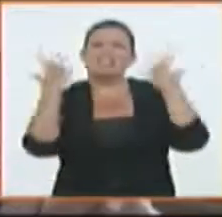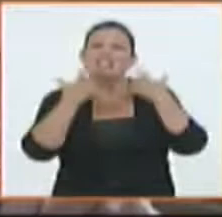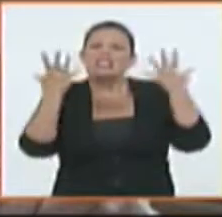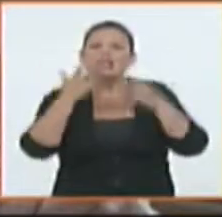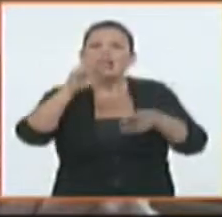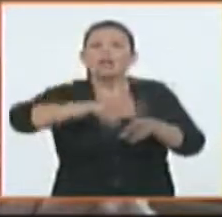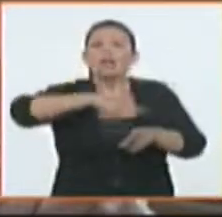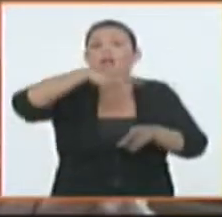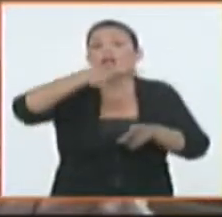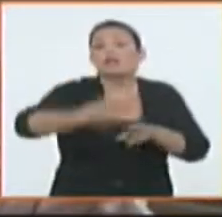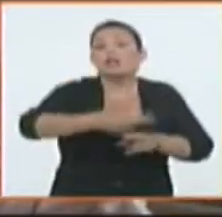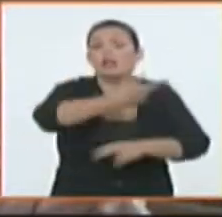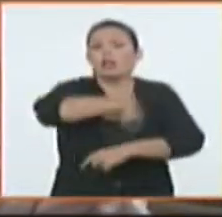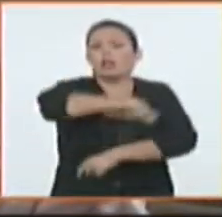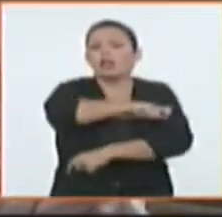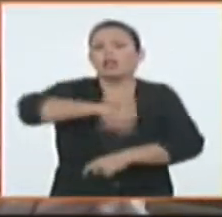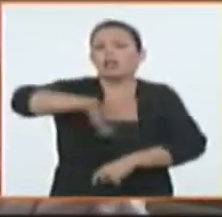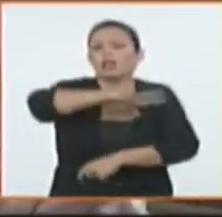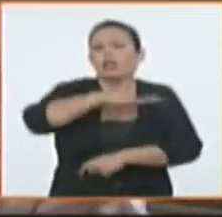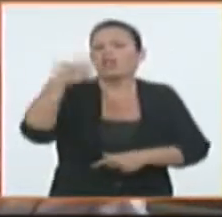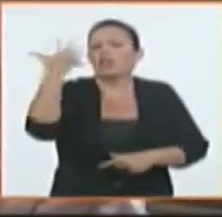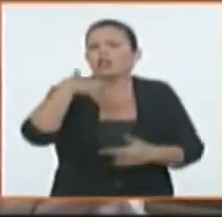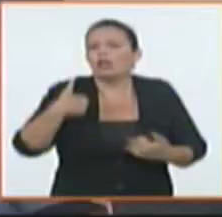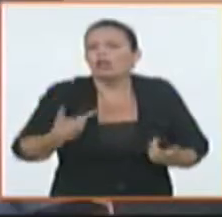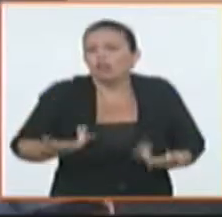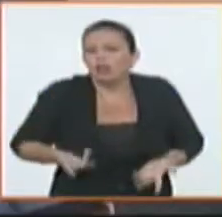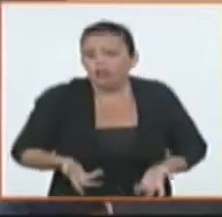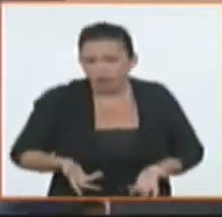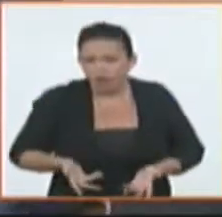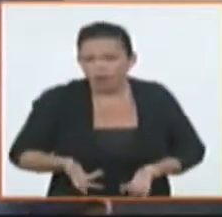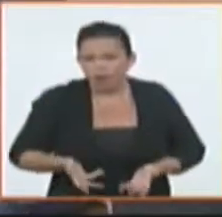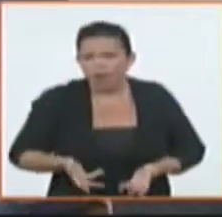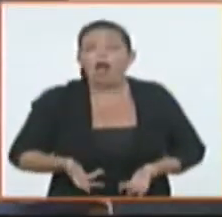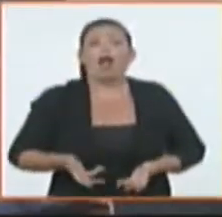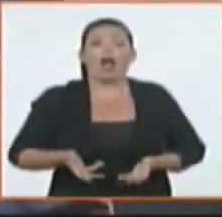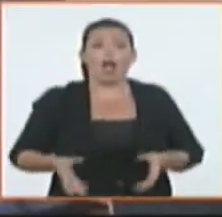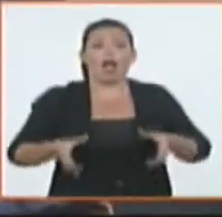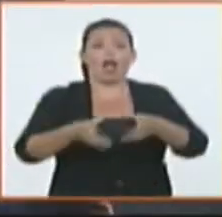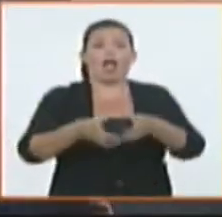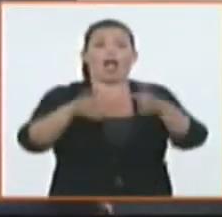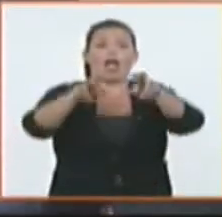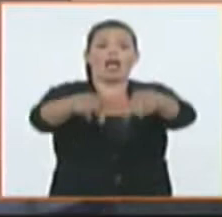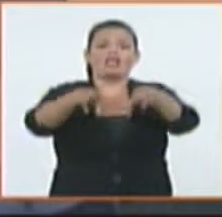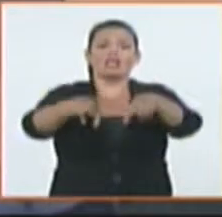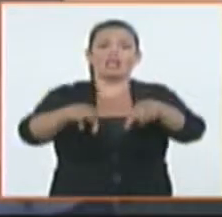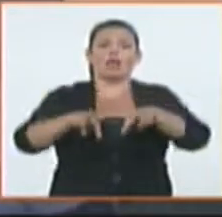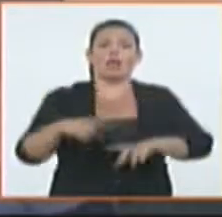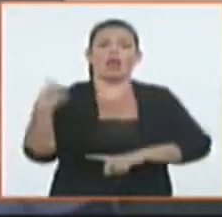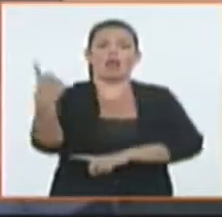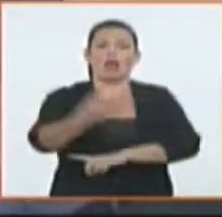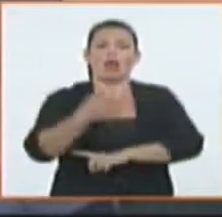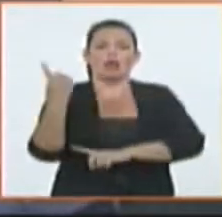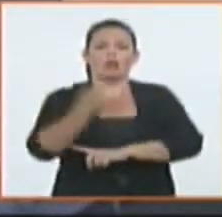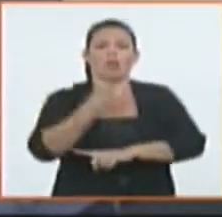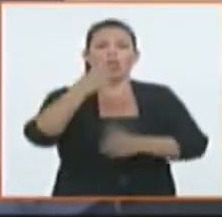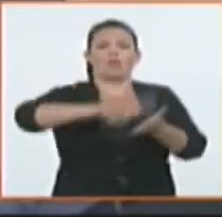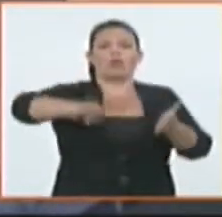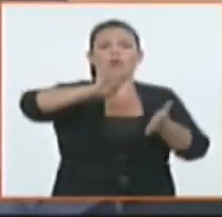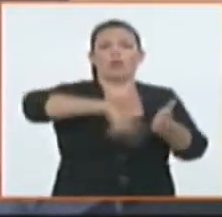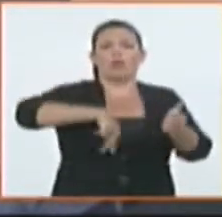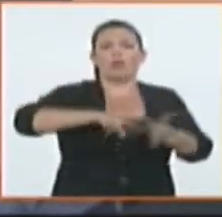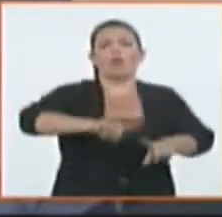nivel nacional? La Asamblea Nacional del Poder Popular es el órgano supremo. ¿Por qué? Porque el